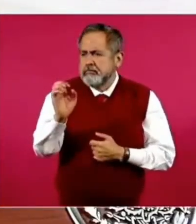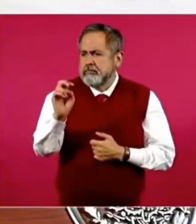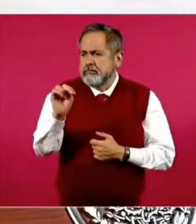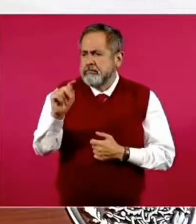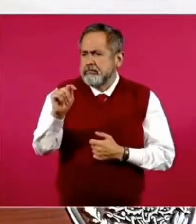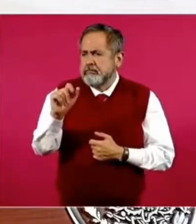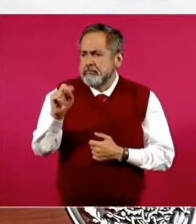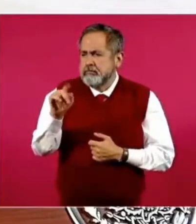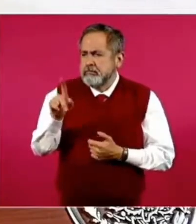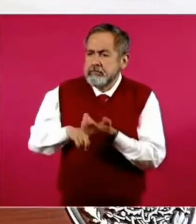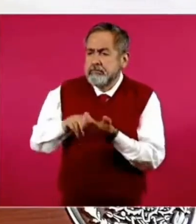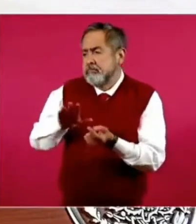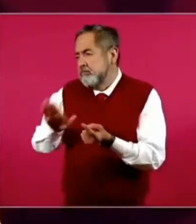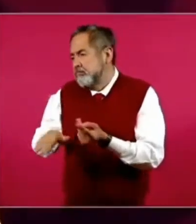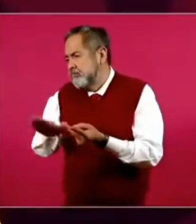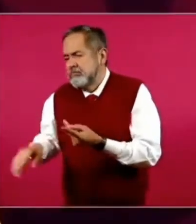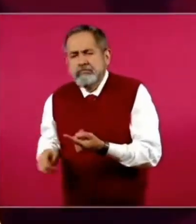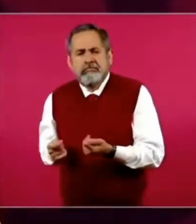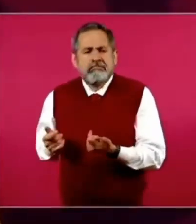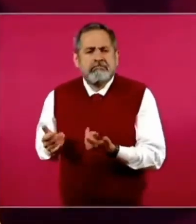tantos jóvenes